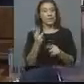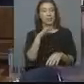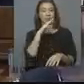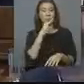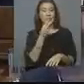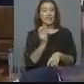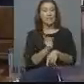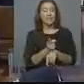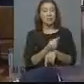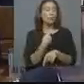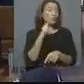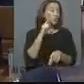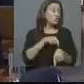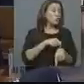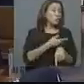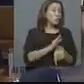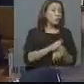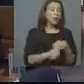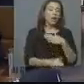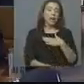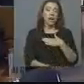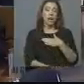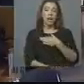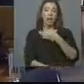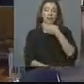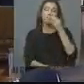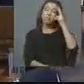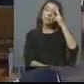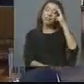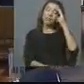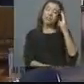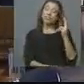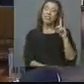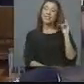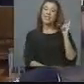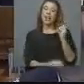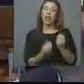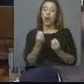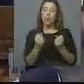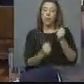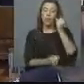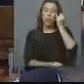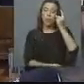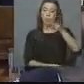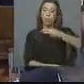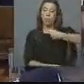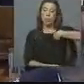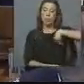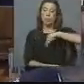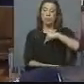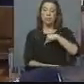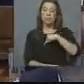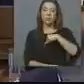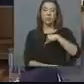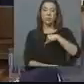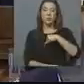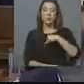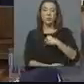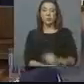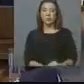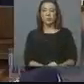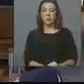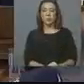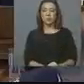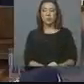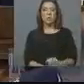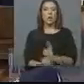20 segundos que me quedan, quisiera hacer algunas reflexiones más generales sobre cómo entendemos nosotros y cómo entiendo yo la